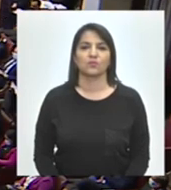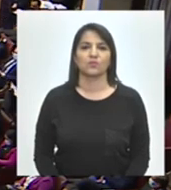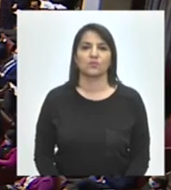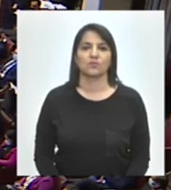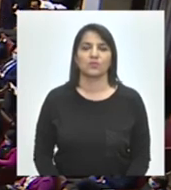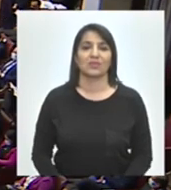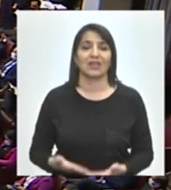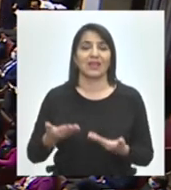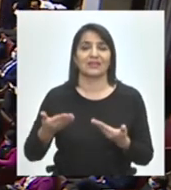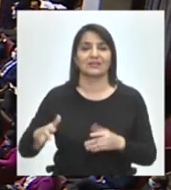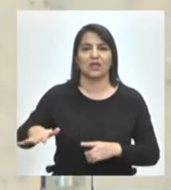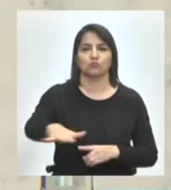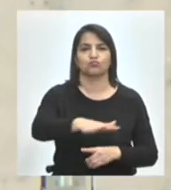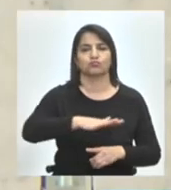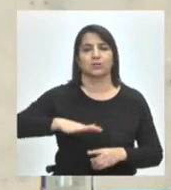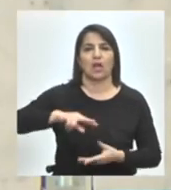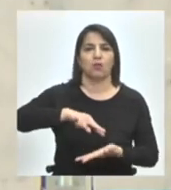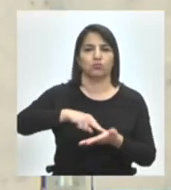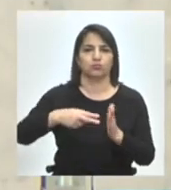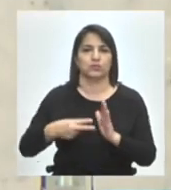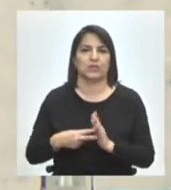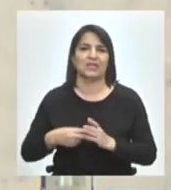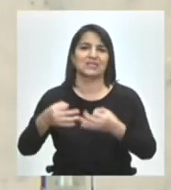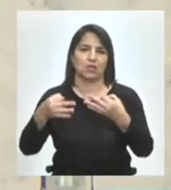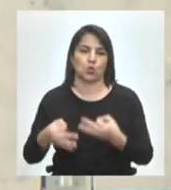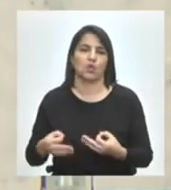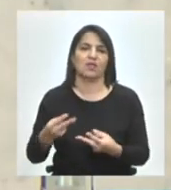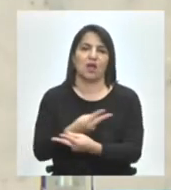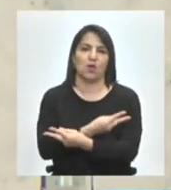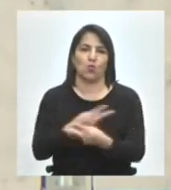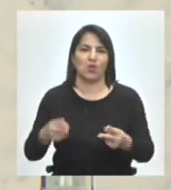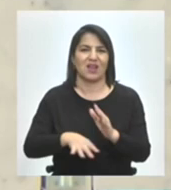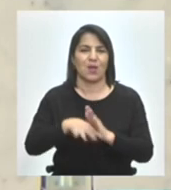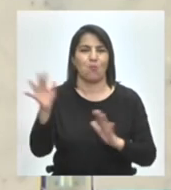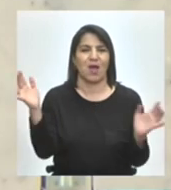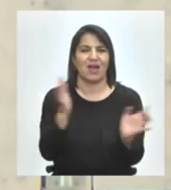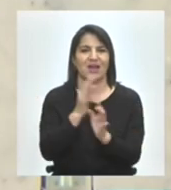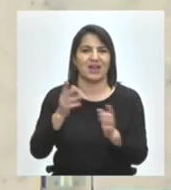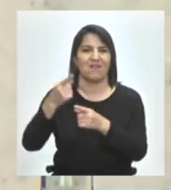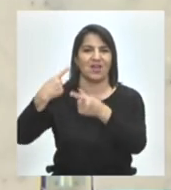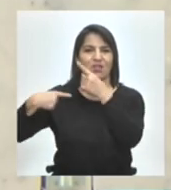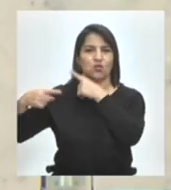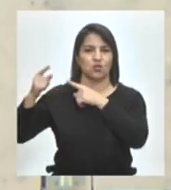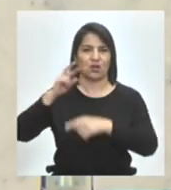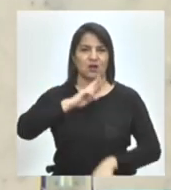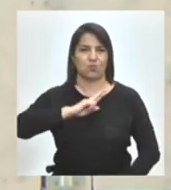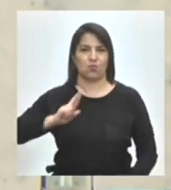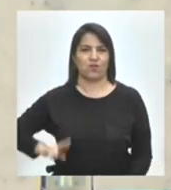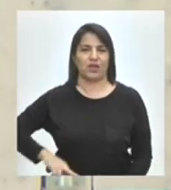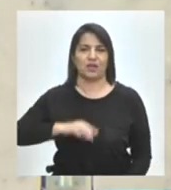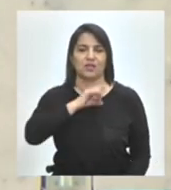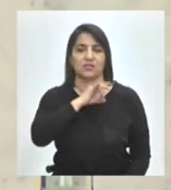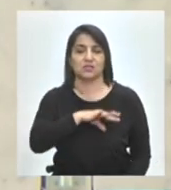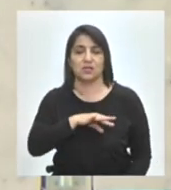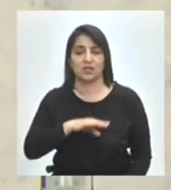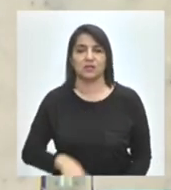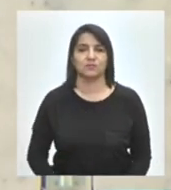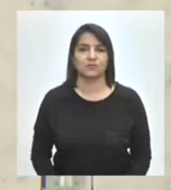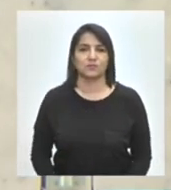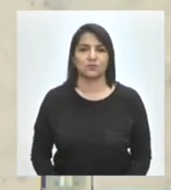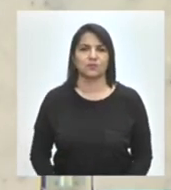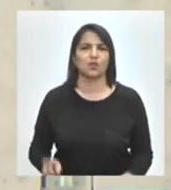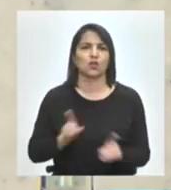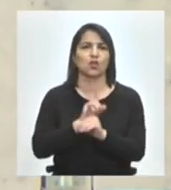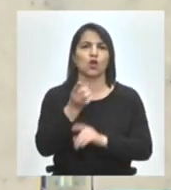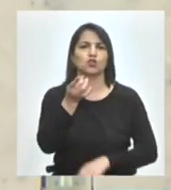Estamos en medio de una crisis de seguridad pública, la más grave de nuestra historia republicana, que por supuesto no es